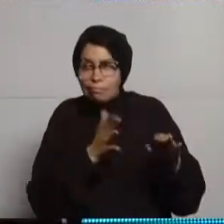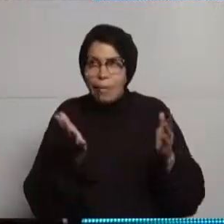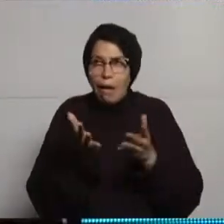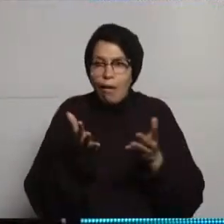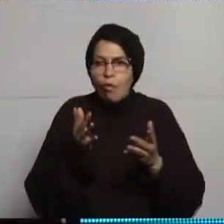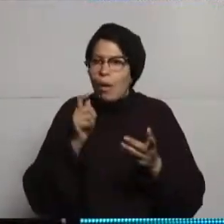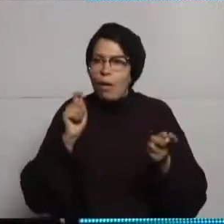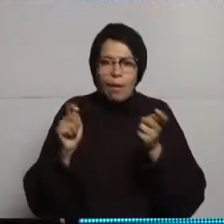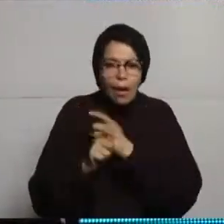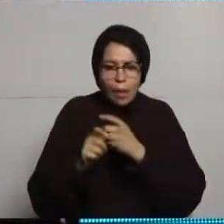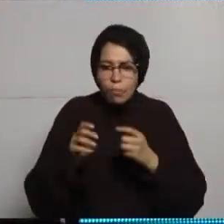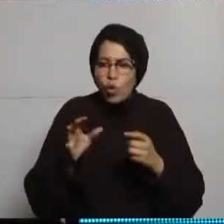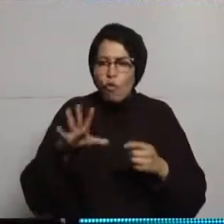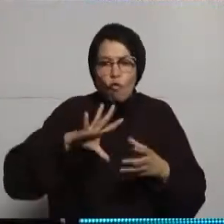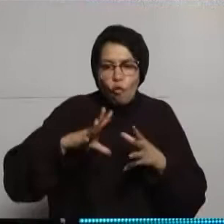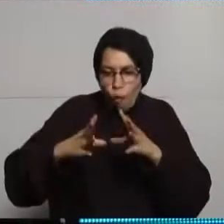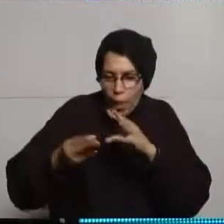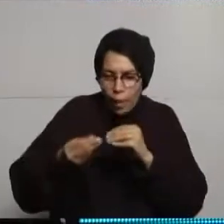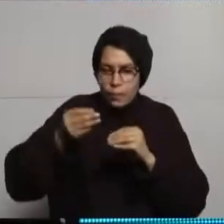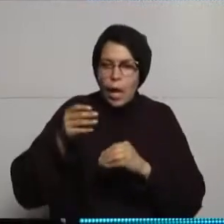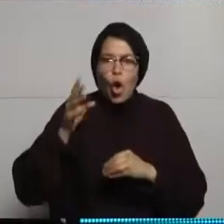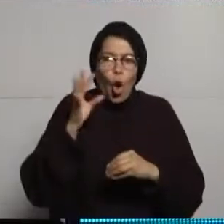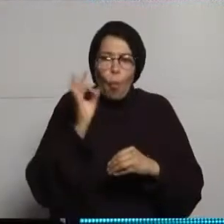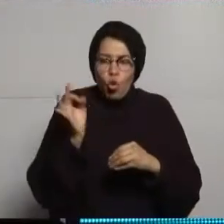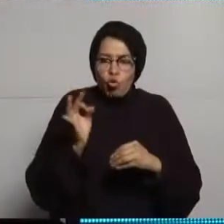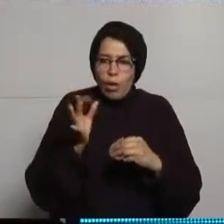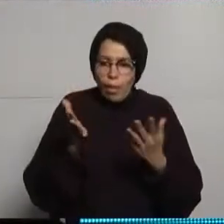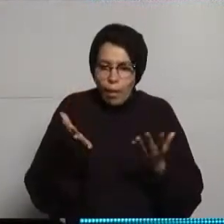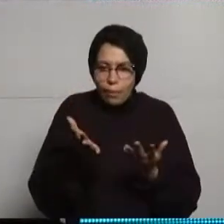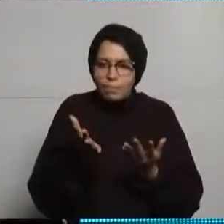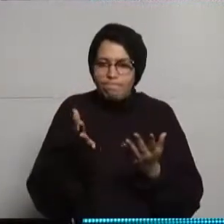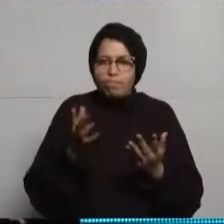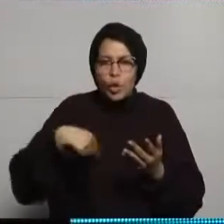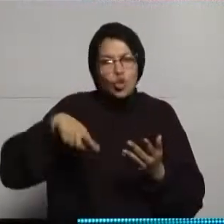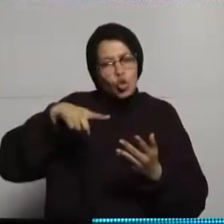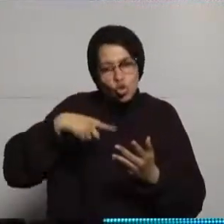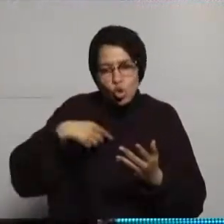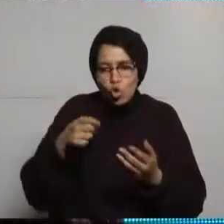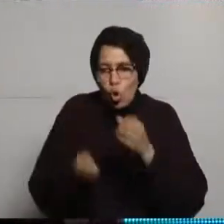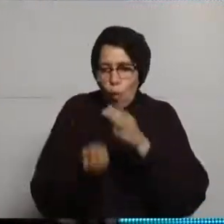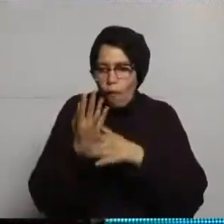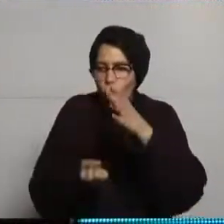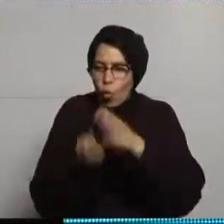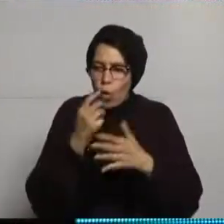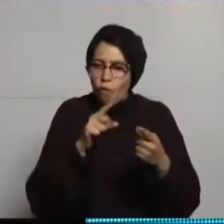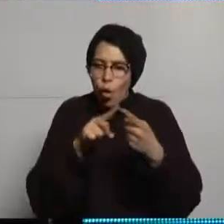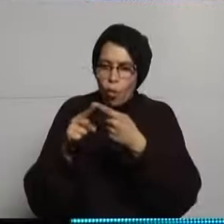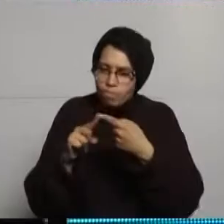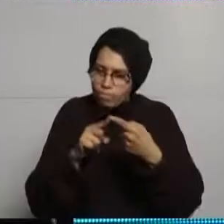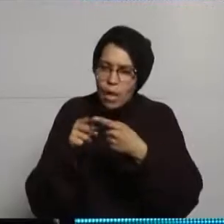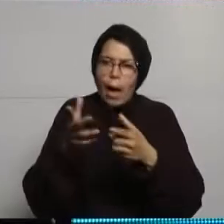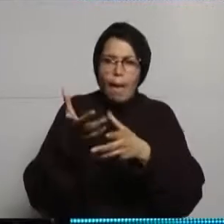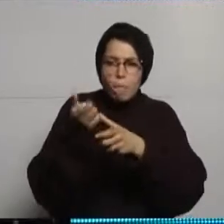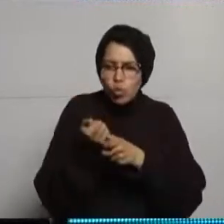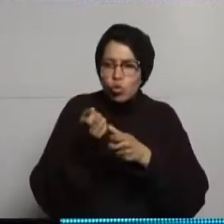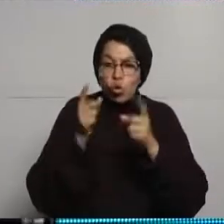como tomar la oportunidad de poder articular y poder llegar también a generar nuevos vínculos, nuevos apoyos,